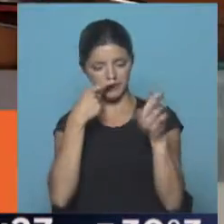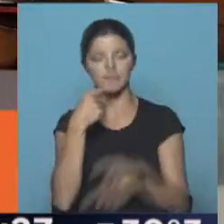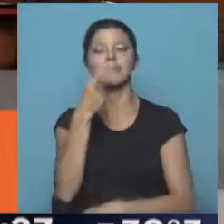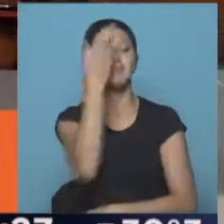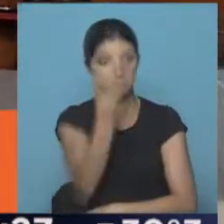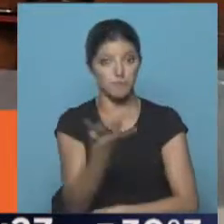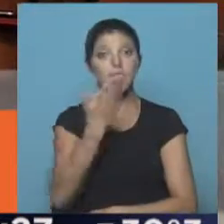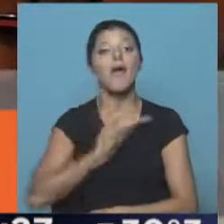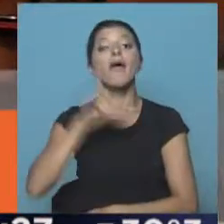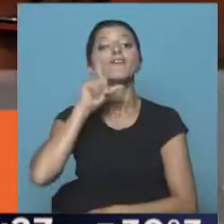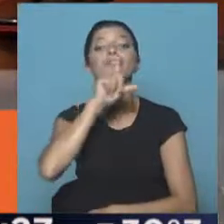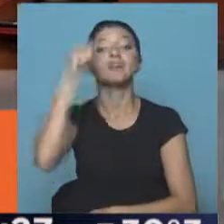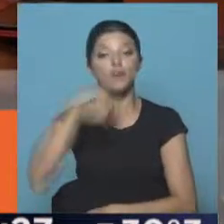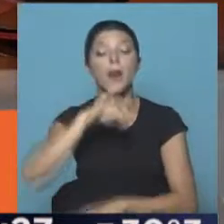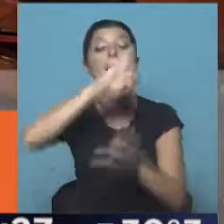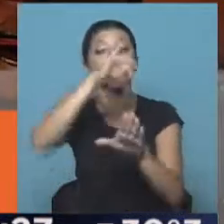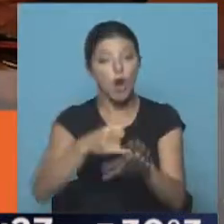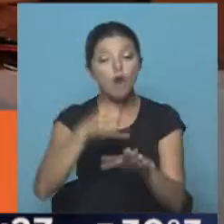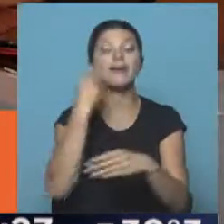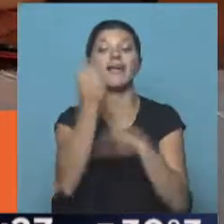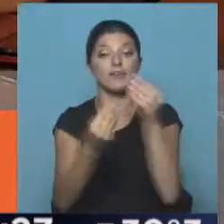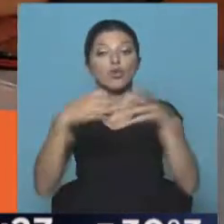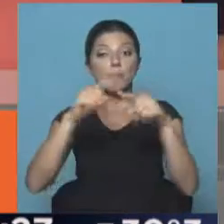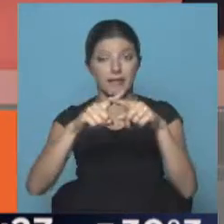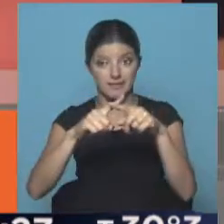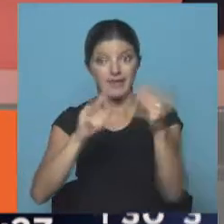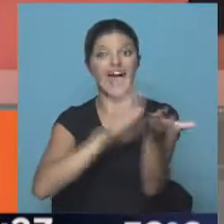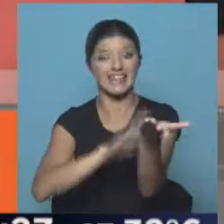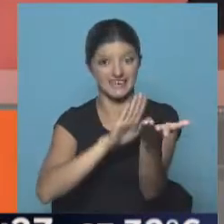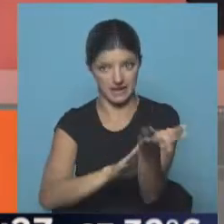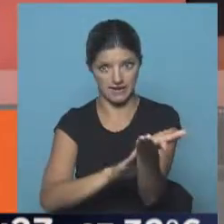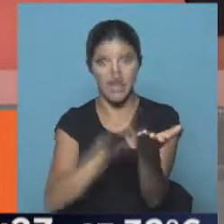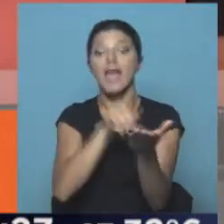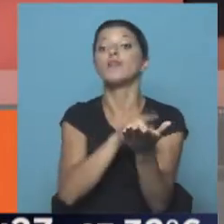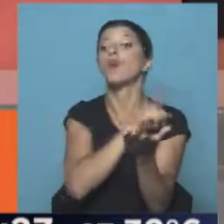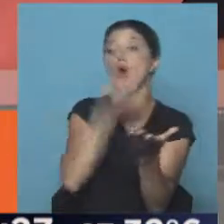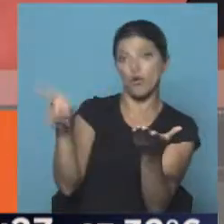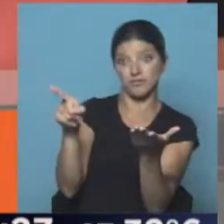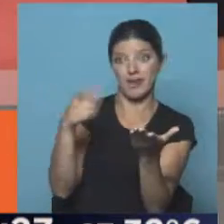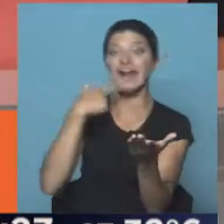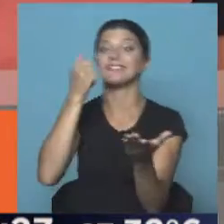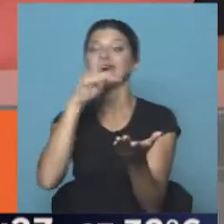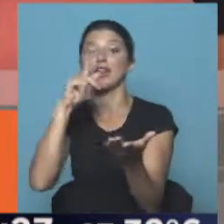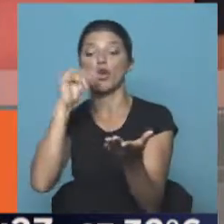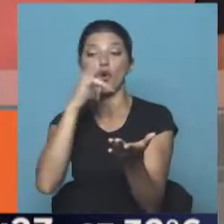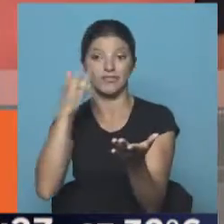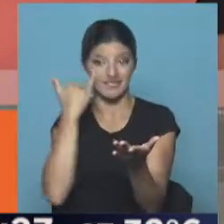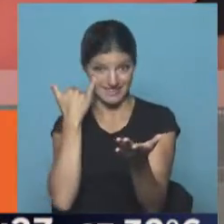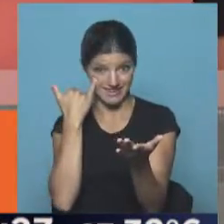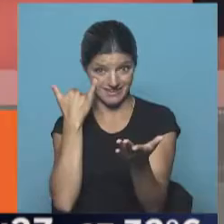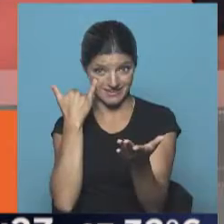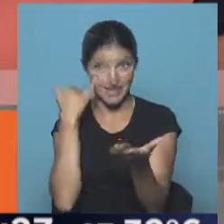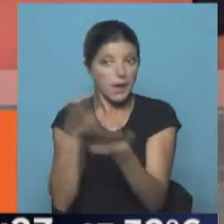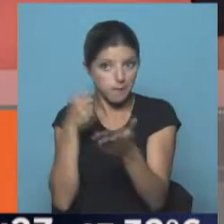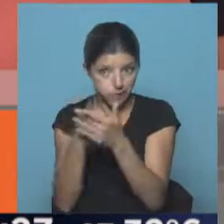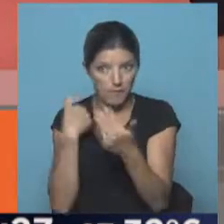mejor candidato para la izquierda, que además parece que fue a votar contra Sarkozy en estas primarias y pagaron para anotarse en el voto con tal